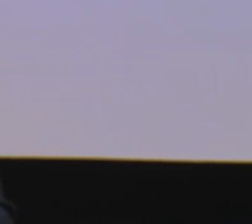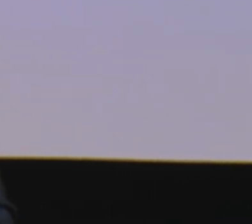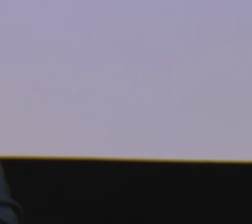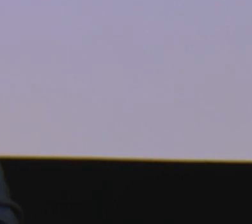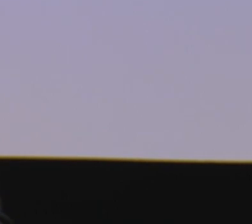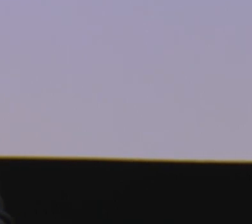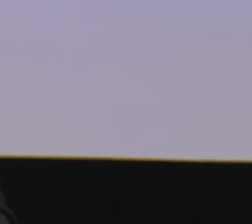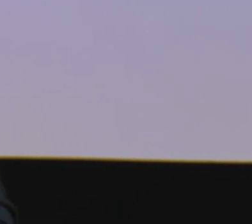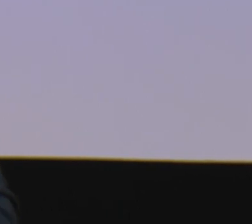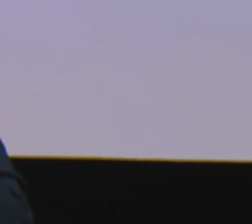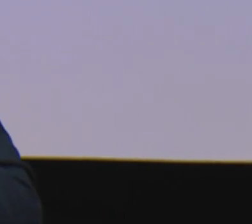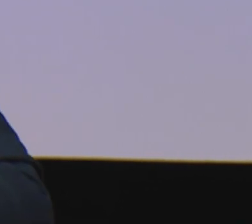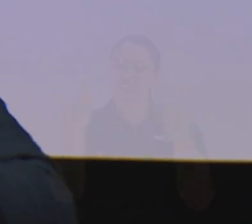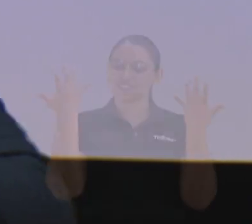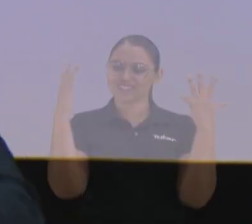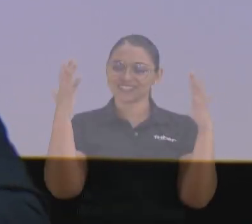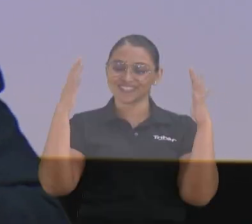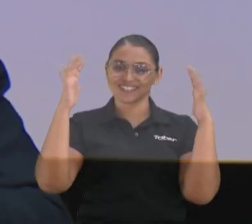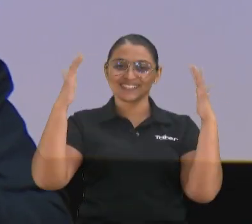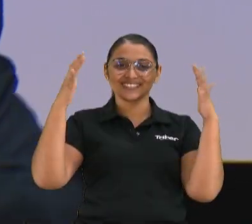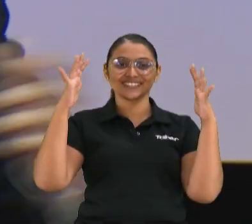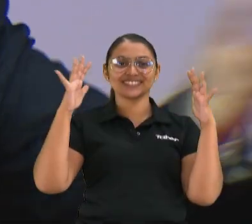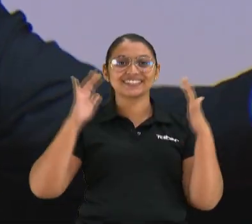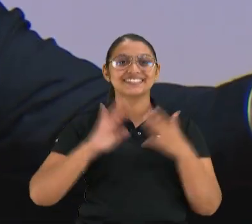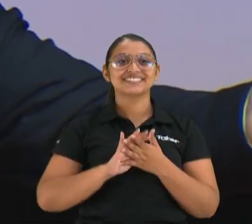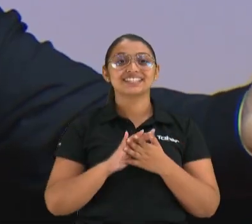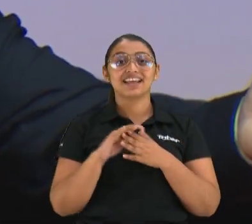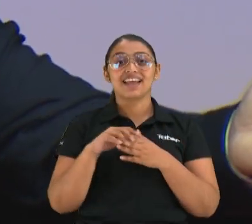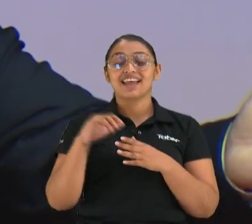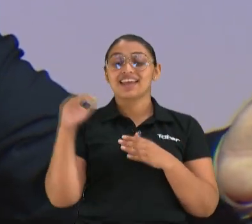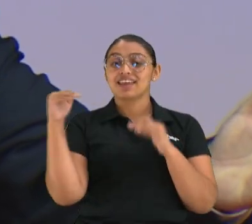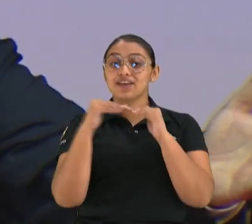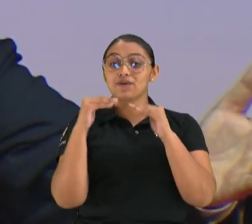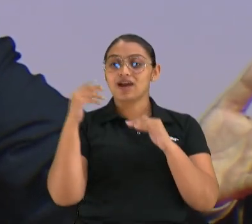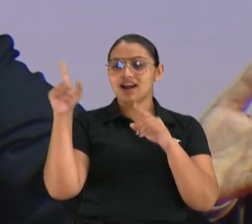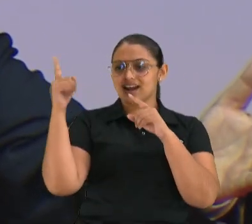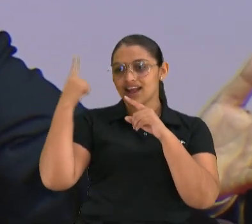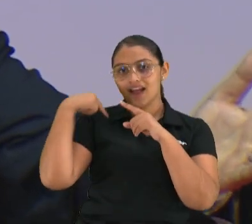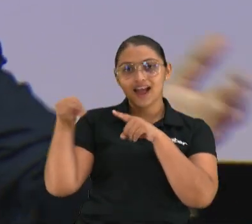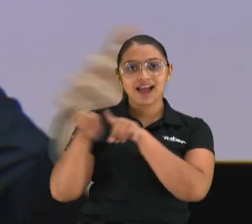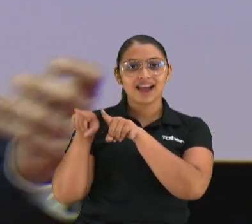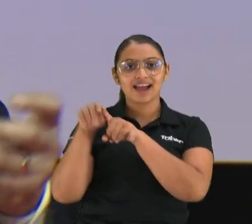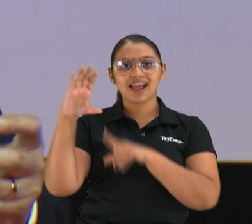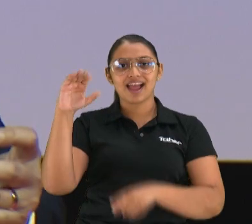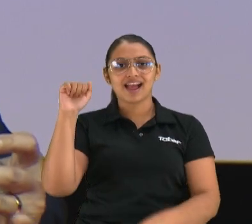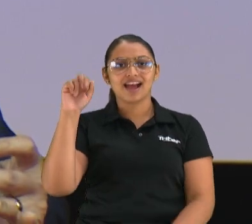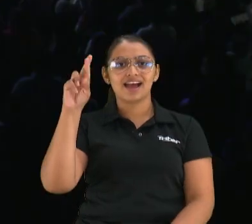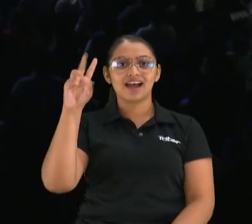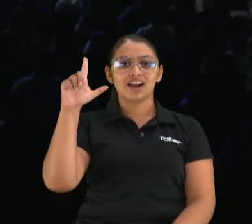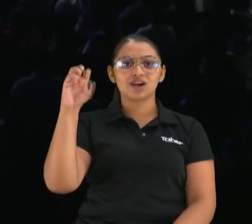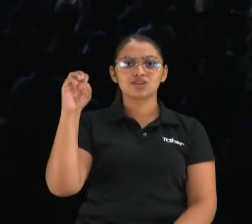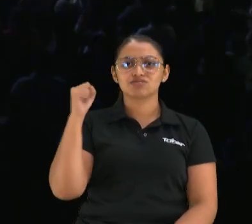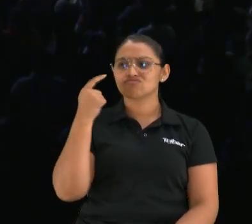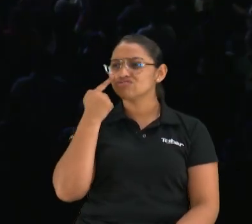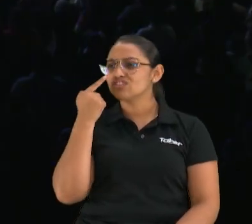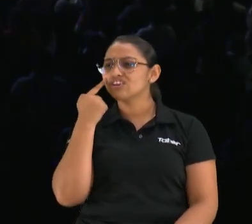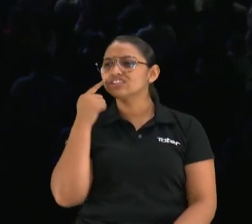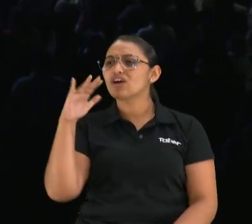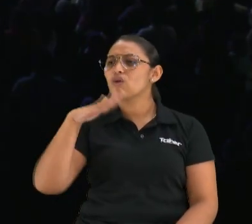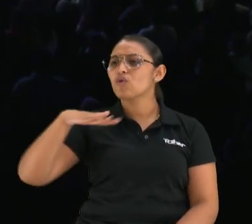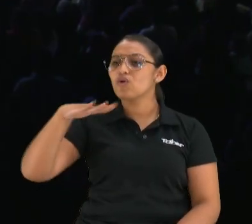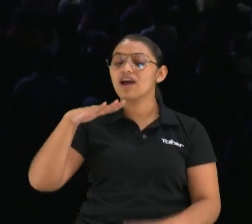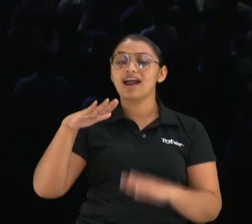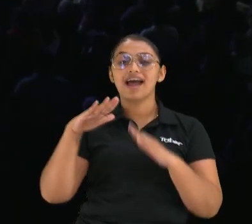fortísima aplauso a la familia que ha sido un brazo derecho Carlos Está también en El Salvador no A dónde está ahorita en San Miguel